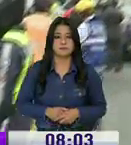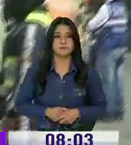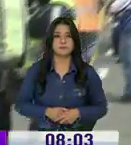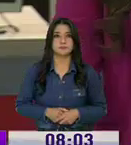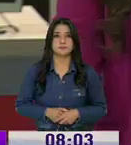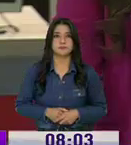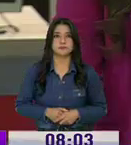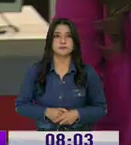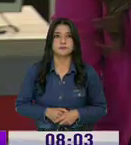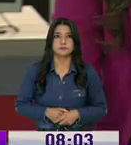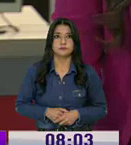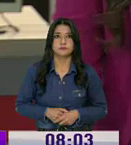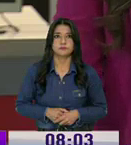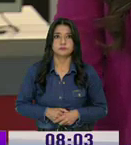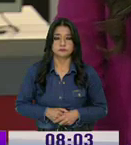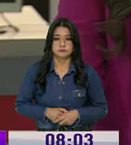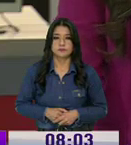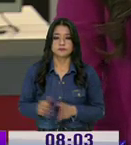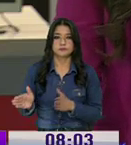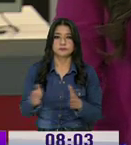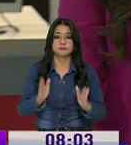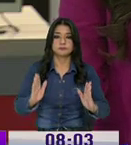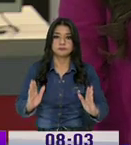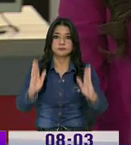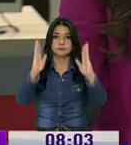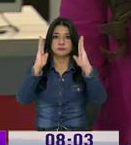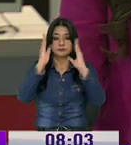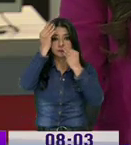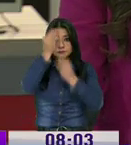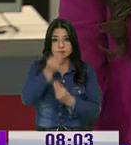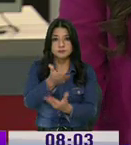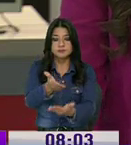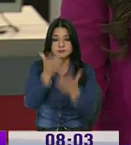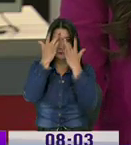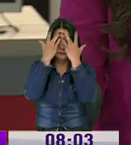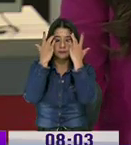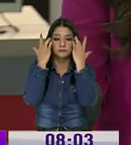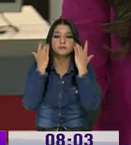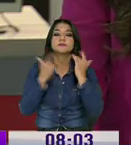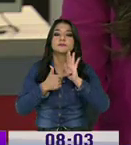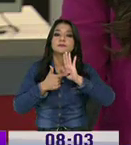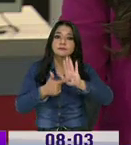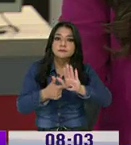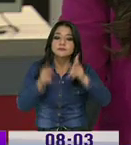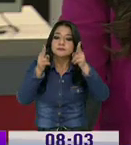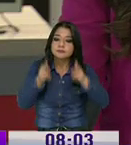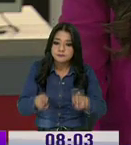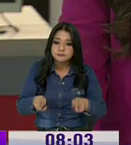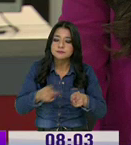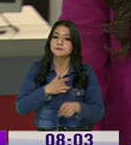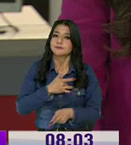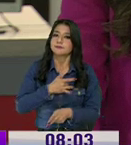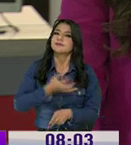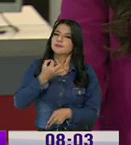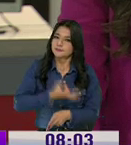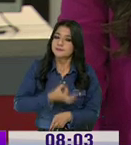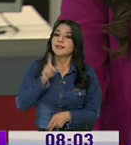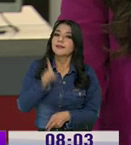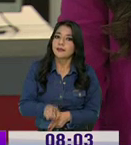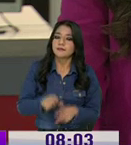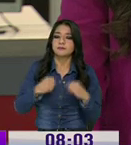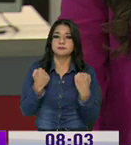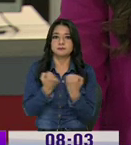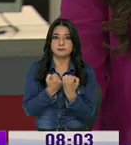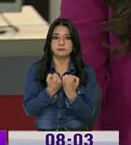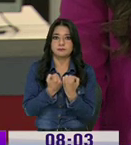Casamén. Y preste atención a esta nota, realmente es un ejemplo de lo que los seres humanos tenemos que hacer con nuestra